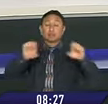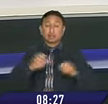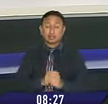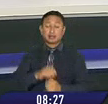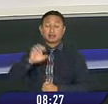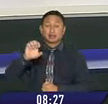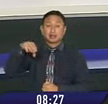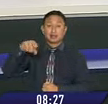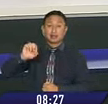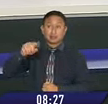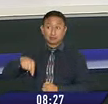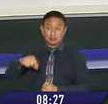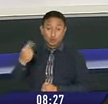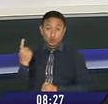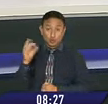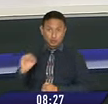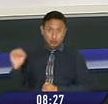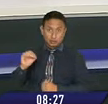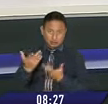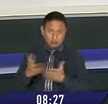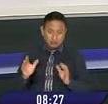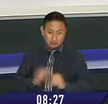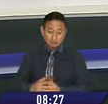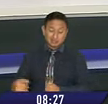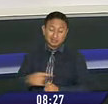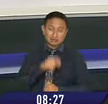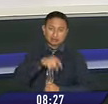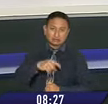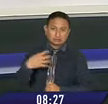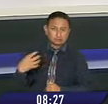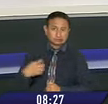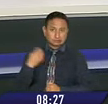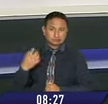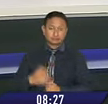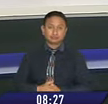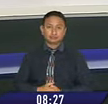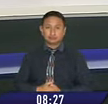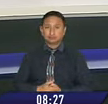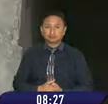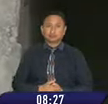para el 1 de octubre, eso mientras persisten las quejas de los moradores.